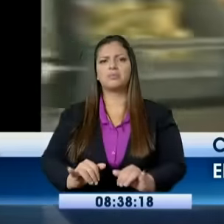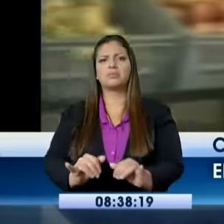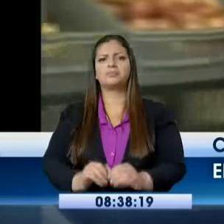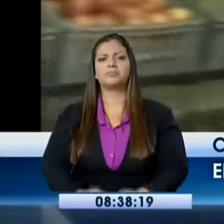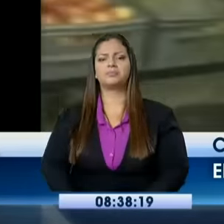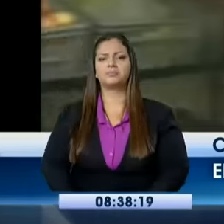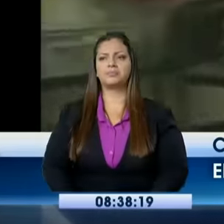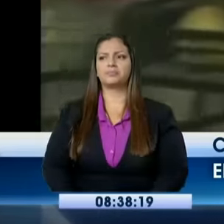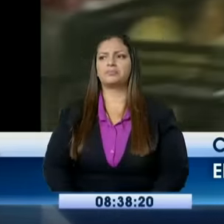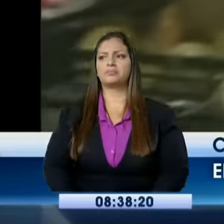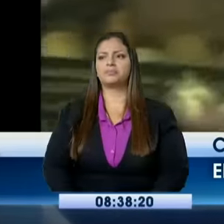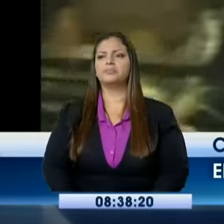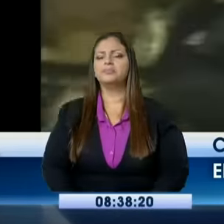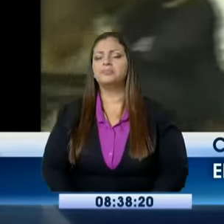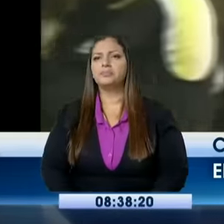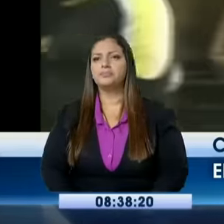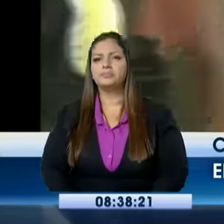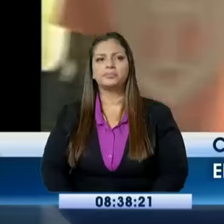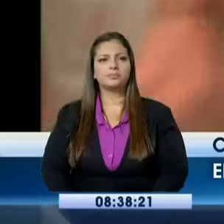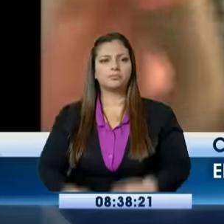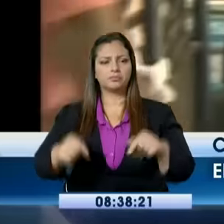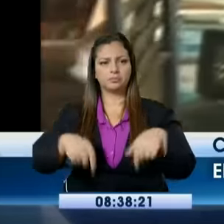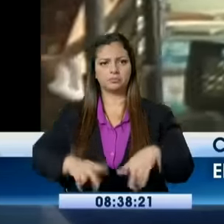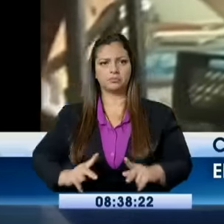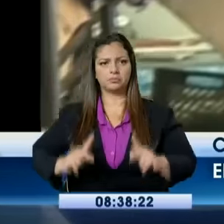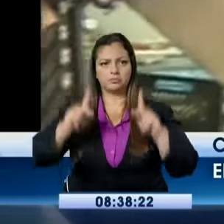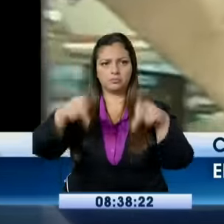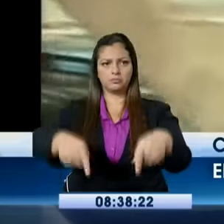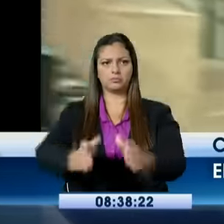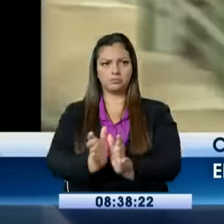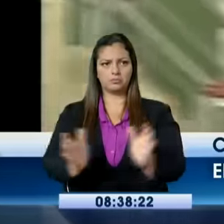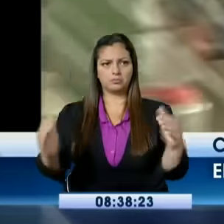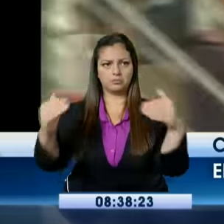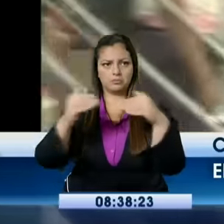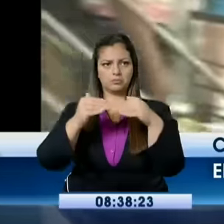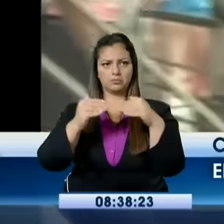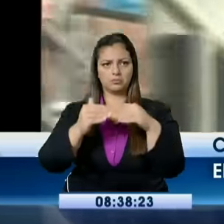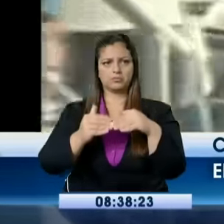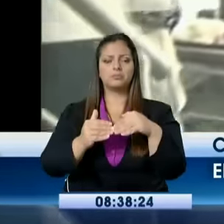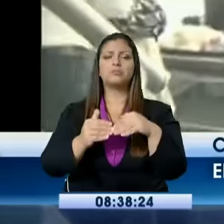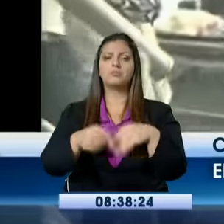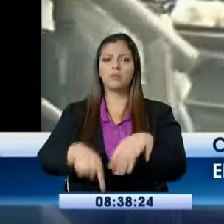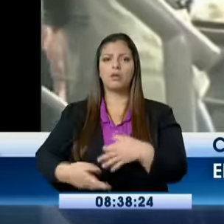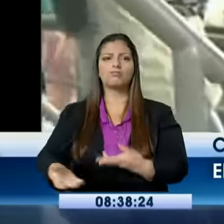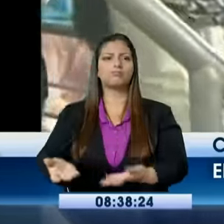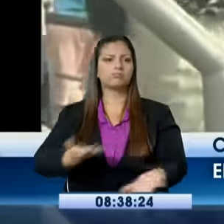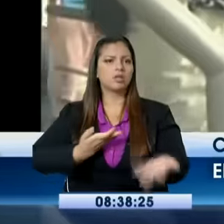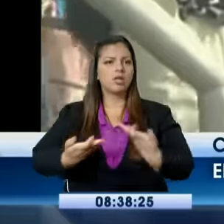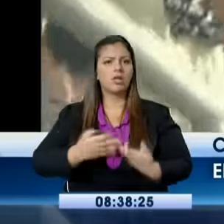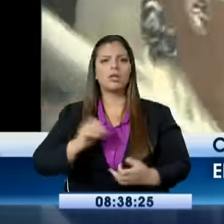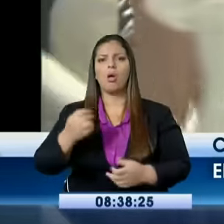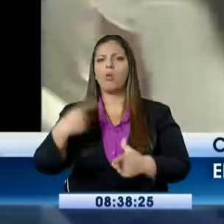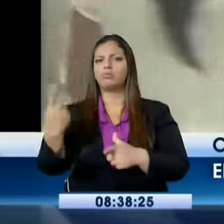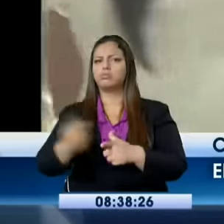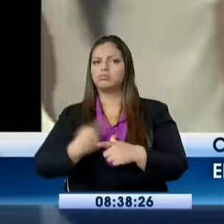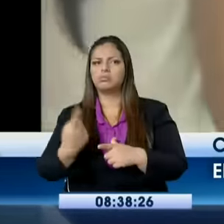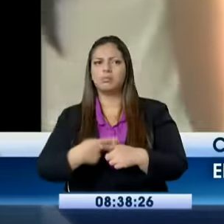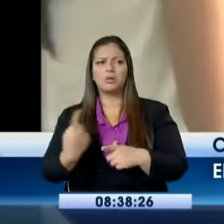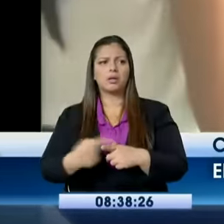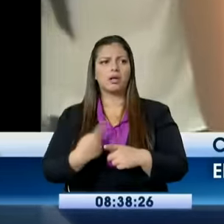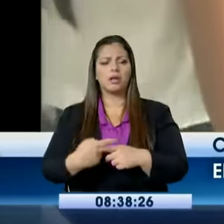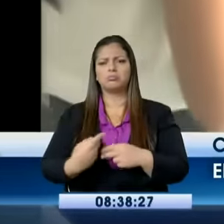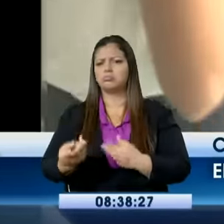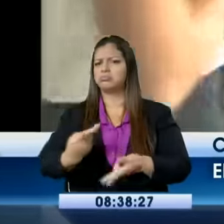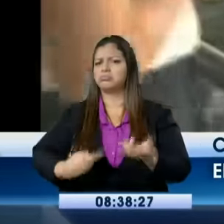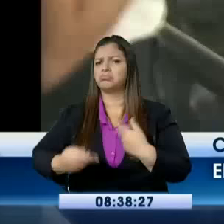al parecer, no ha habido incremento de precio como sí se ha denunciado en otros sectores de la ciudad de Guayaquil. En